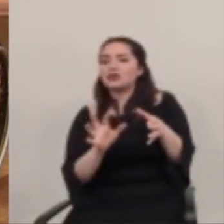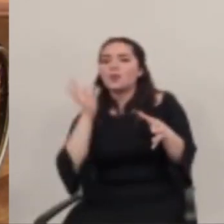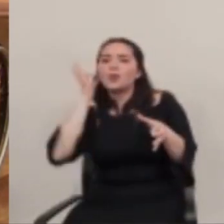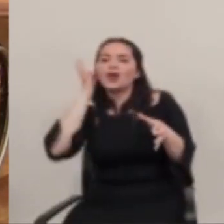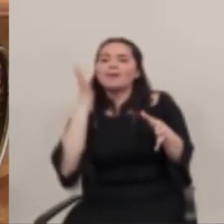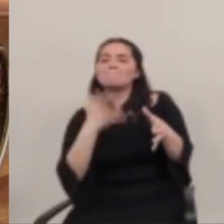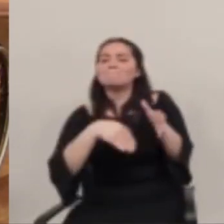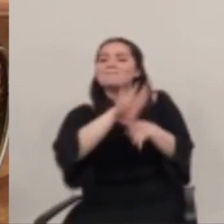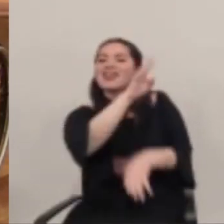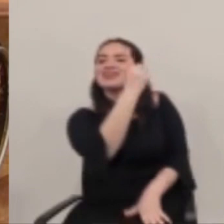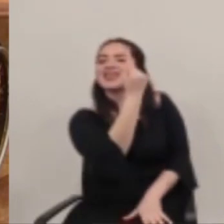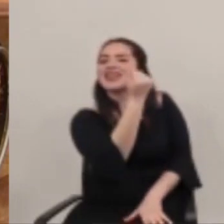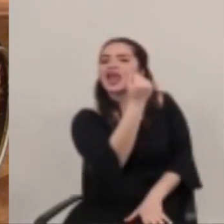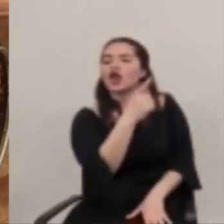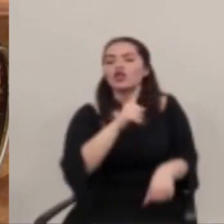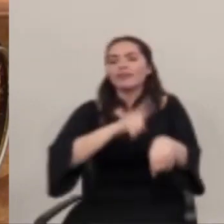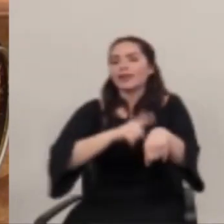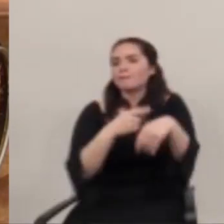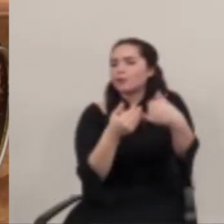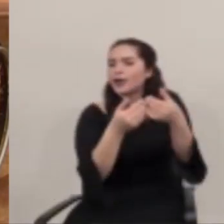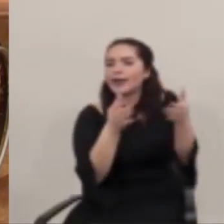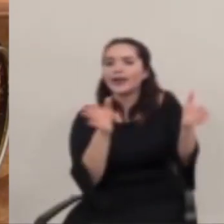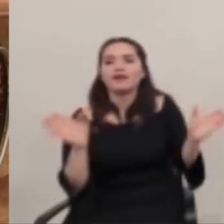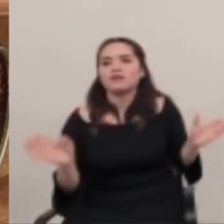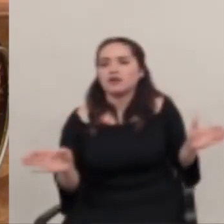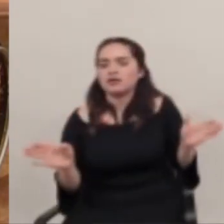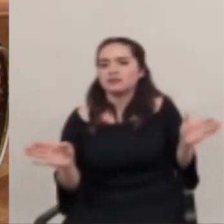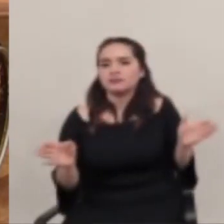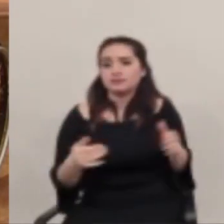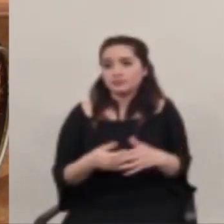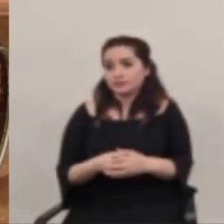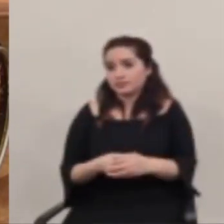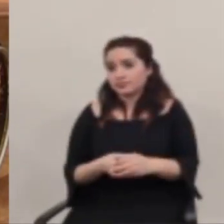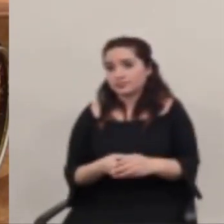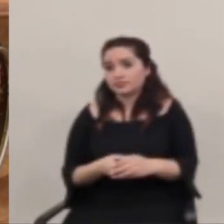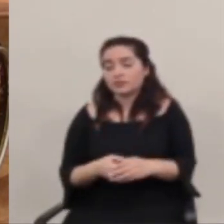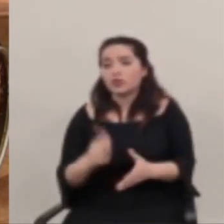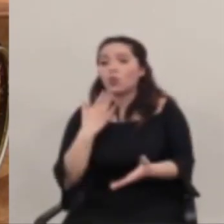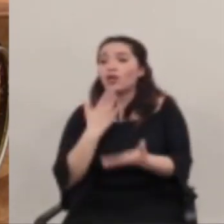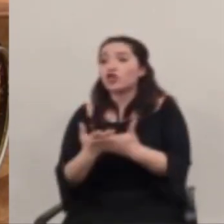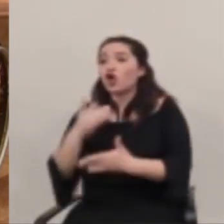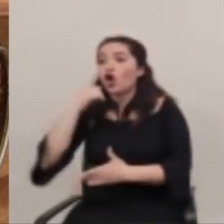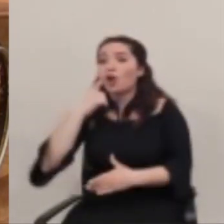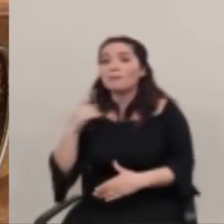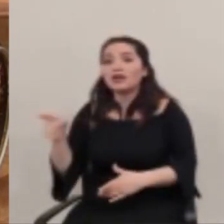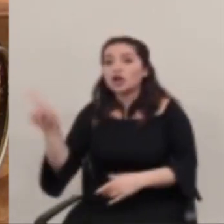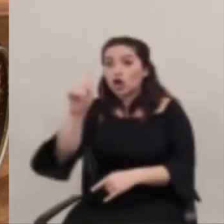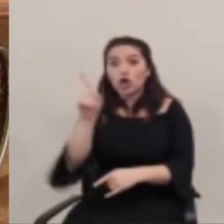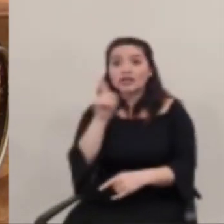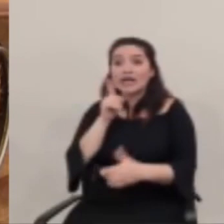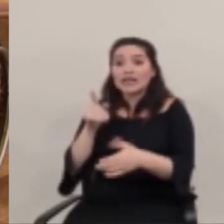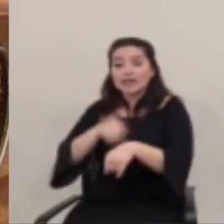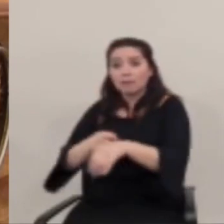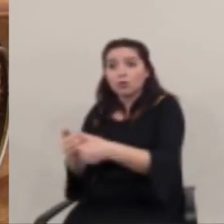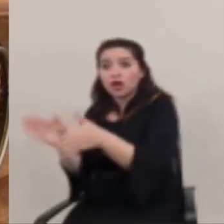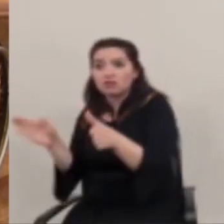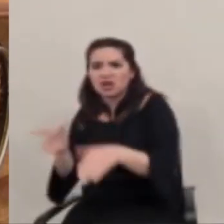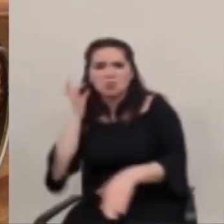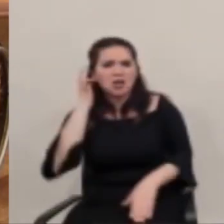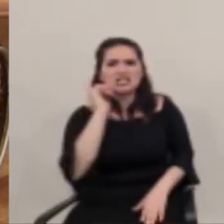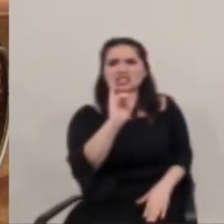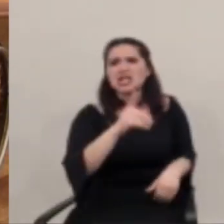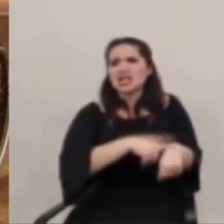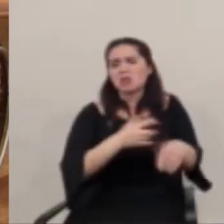mucho dinero, con mucho tiempo libre. No sé, siempre tenemos tiempo libre las mujeres, ¿eh? No sé. Cuando los hombres hacen cosas no tienen tiempo libre, cuando las mujeres sí, no sé por qué.